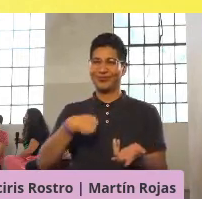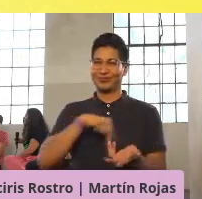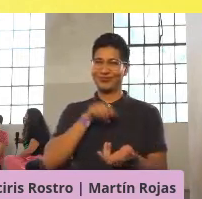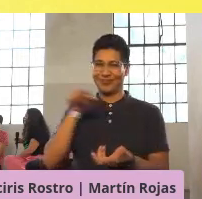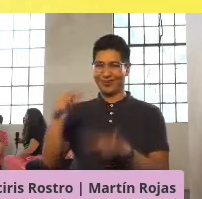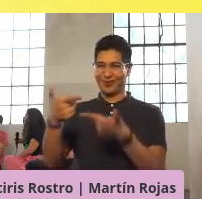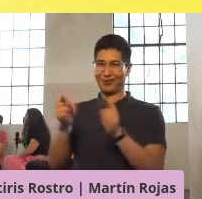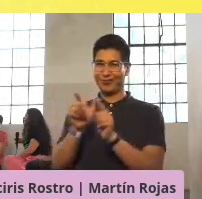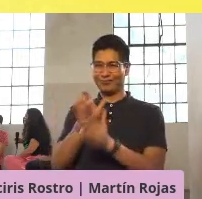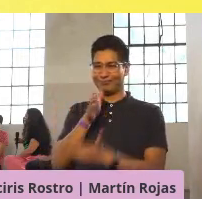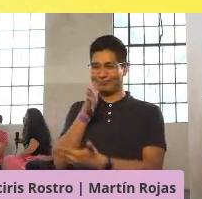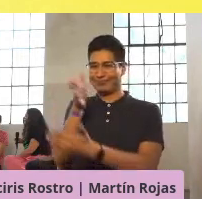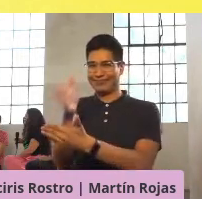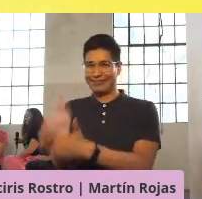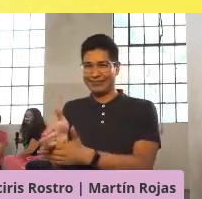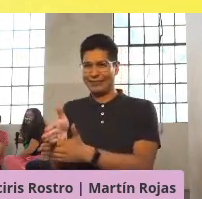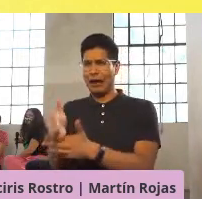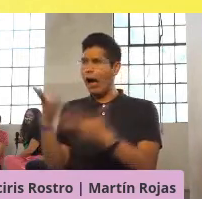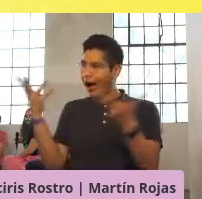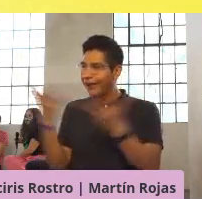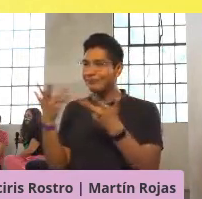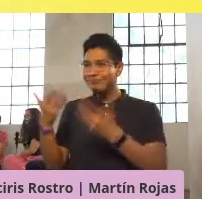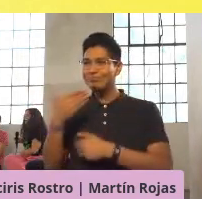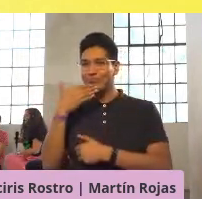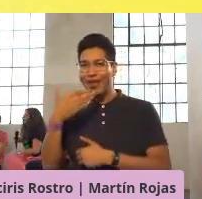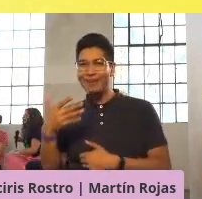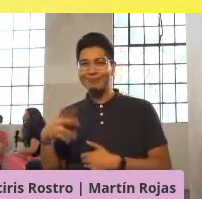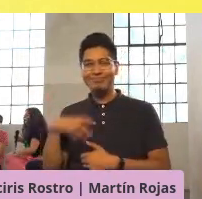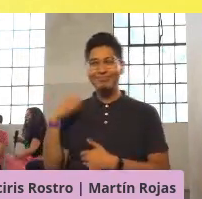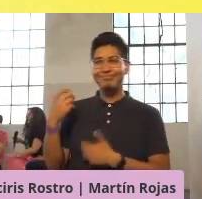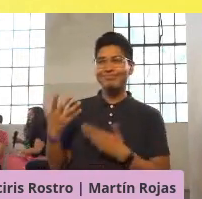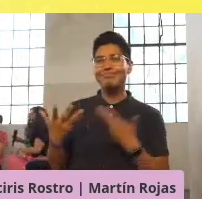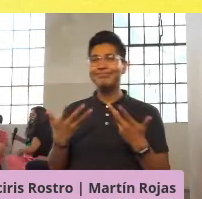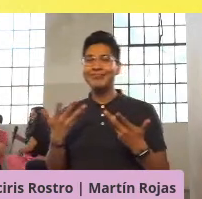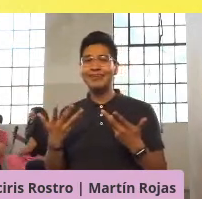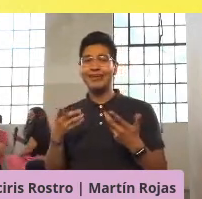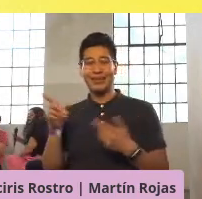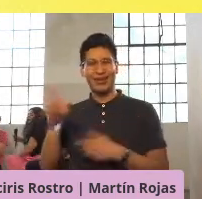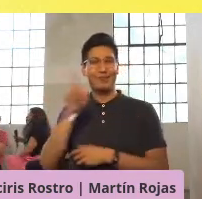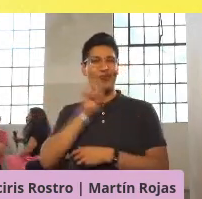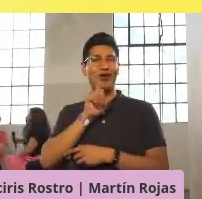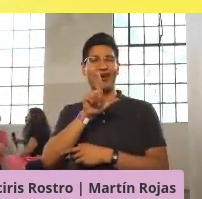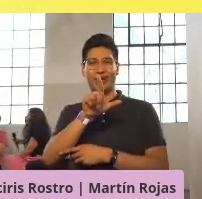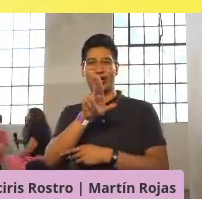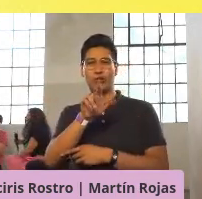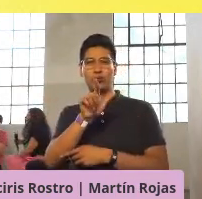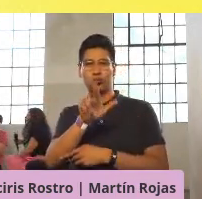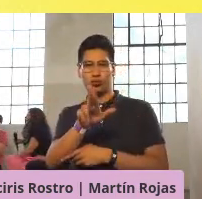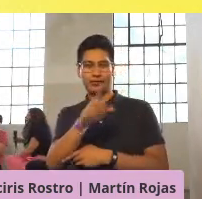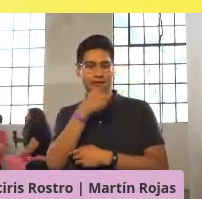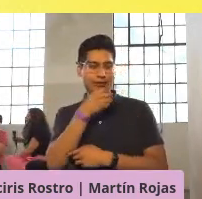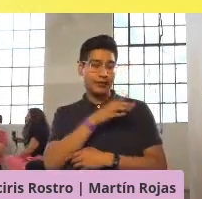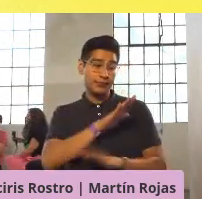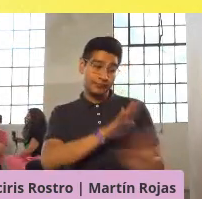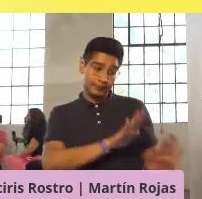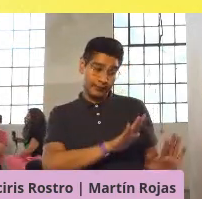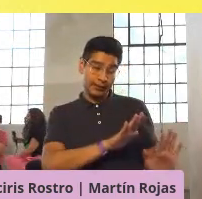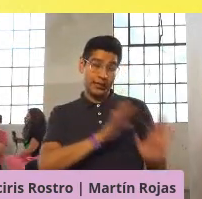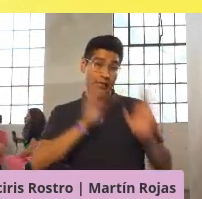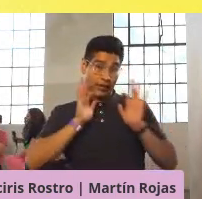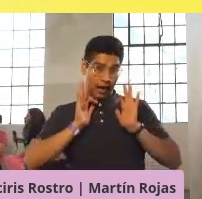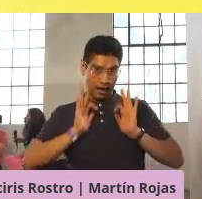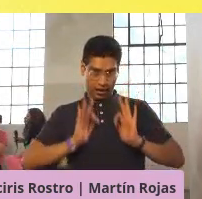todo! Y de repente es como, y Lulu fue como desde la sabiduría y unos años más recorridos en el camino de administremos